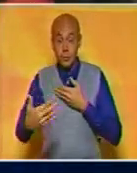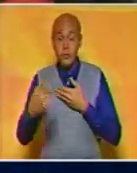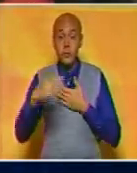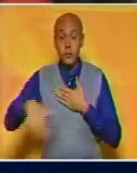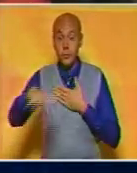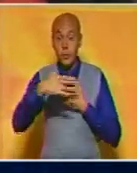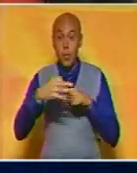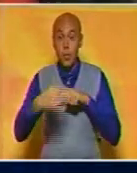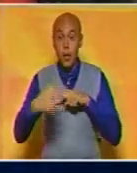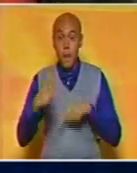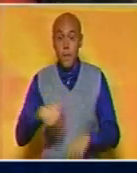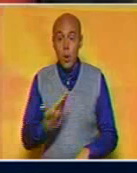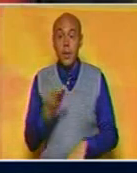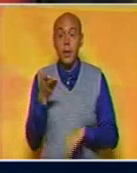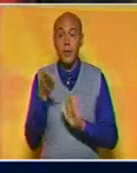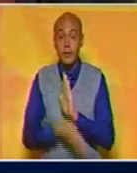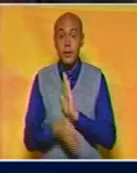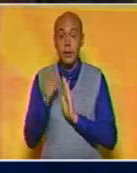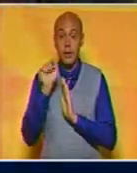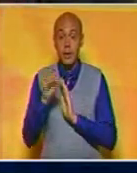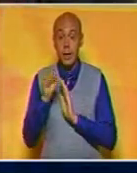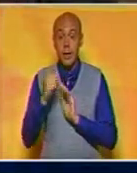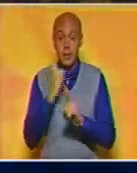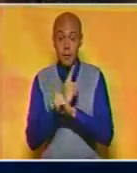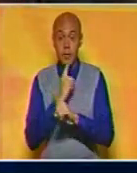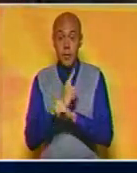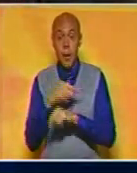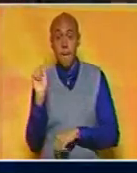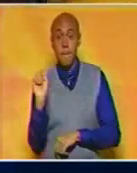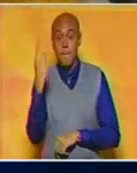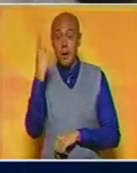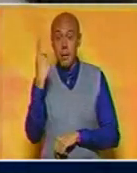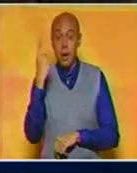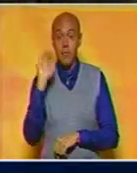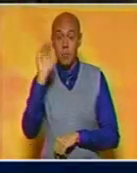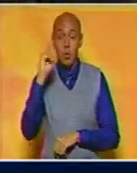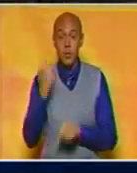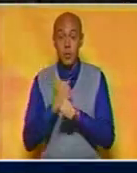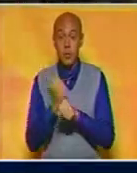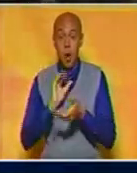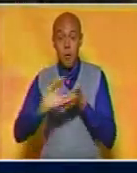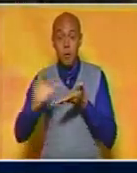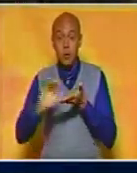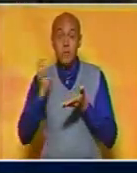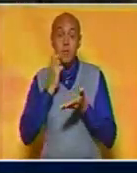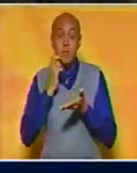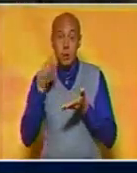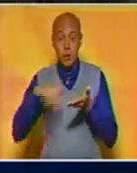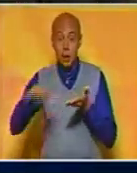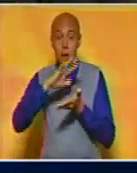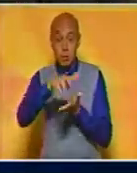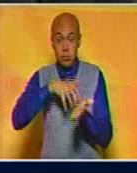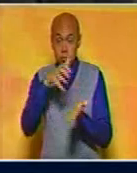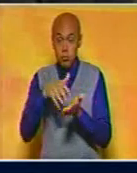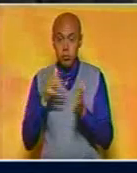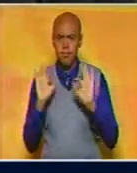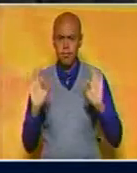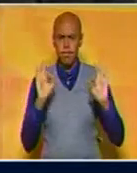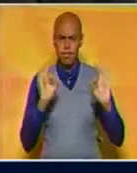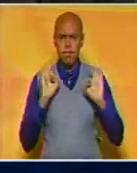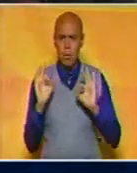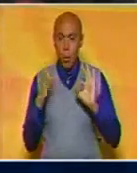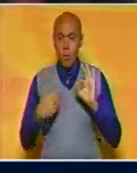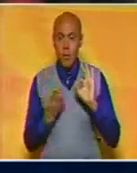municipio pueda podía pasar a ser del estado nada el primer municipio productor de zapatos que tenemos las condiciones agroecológicas muy